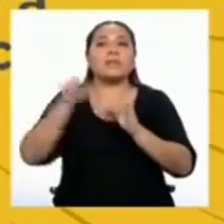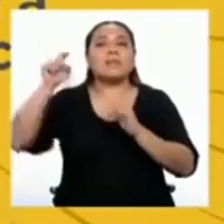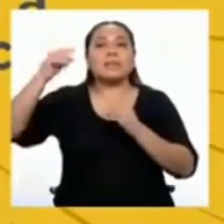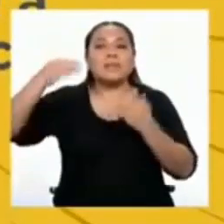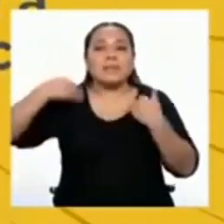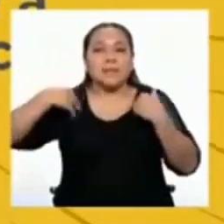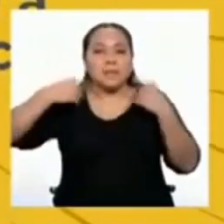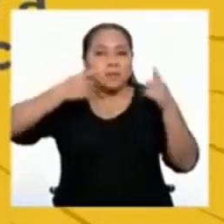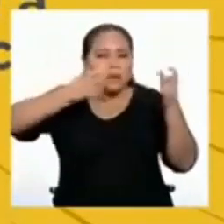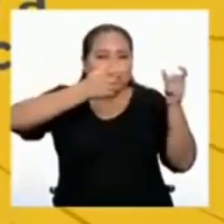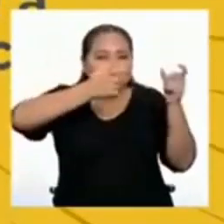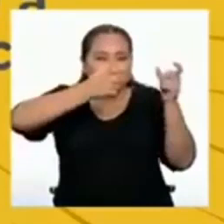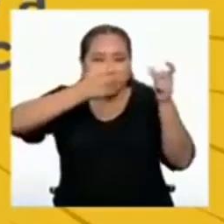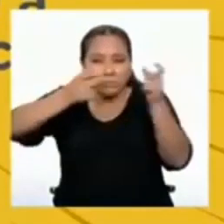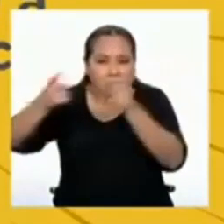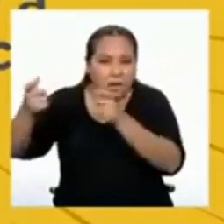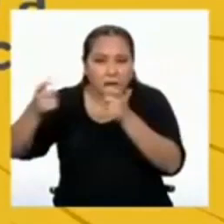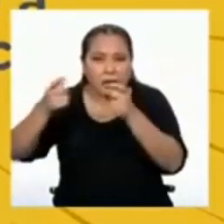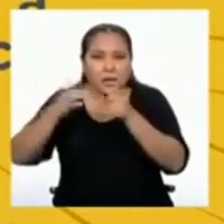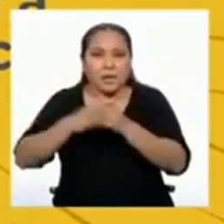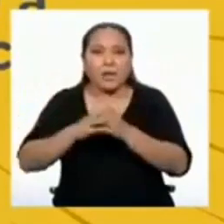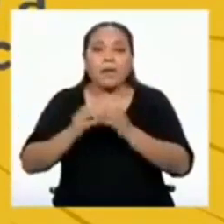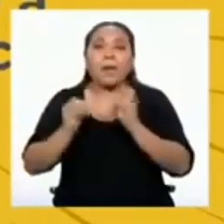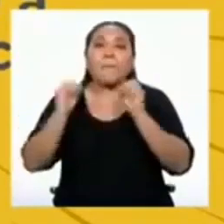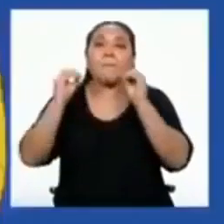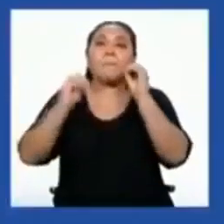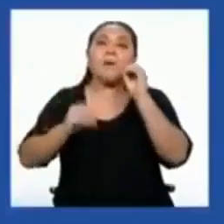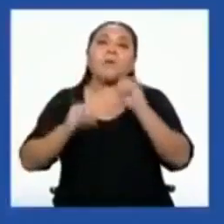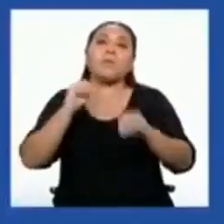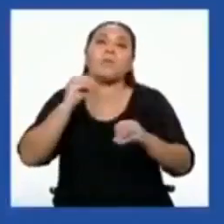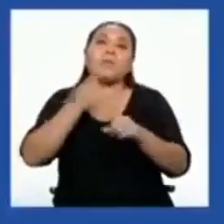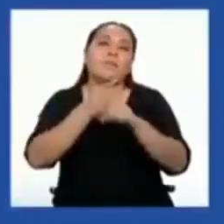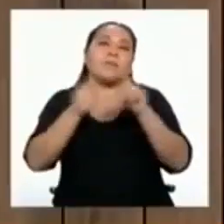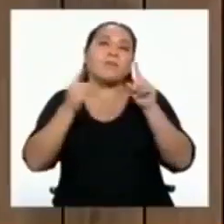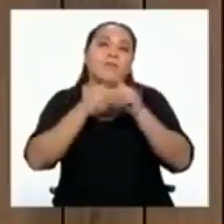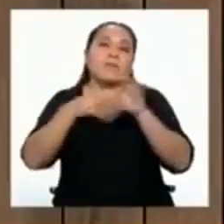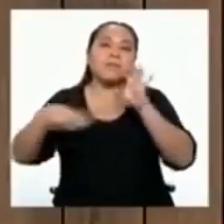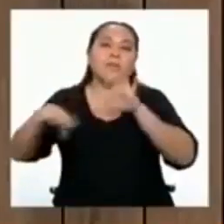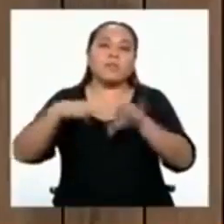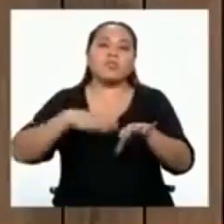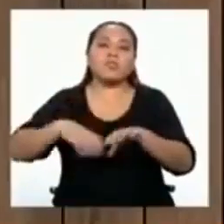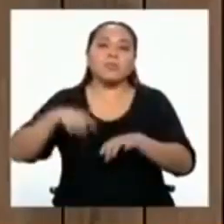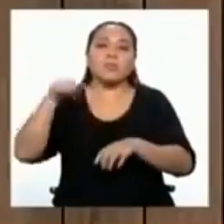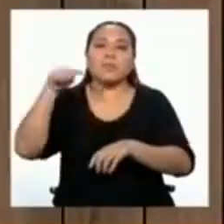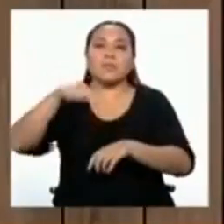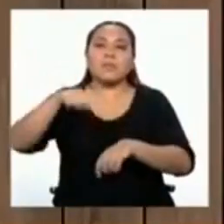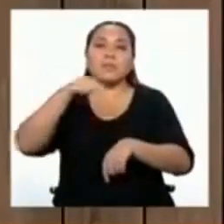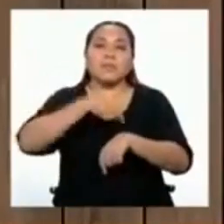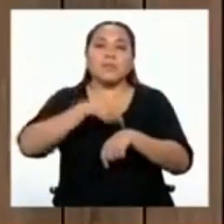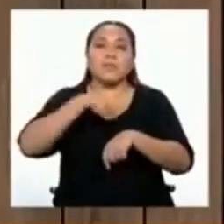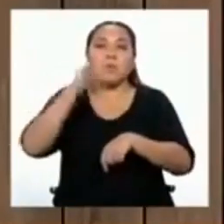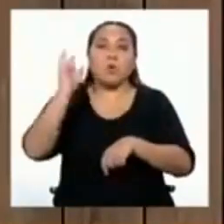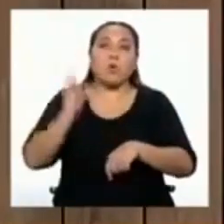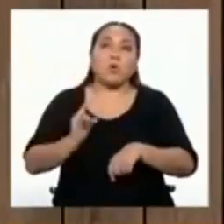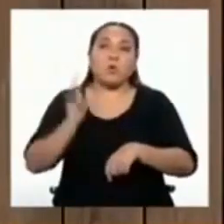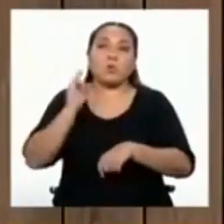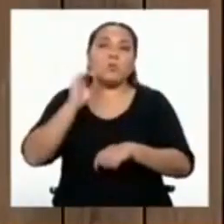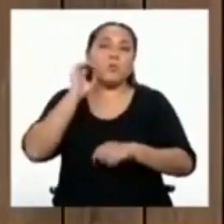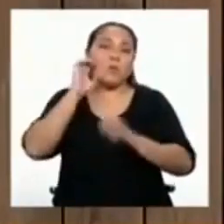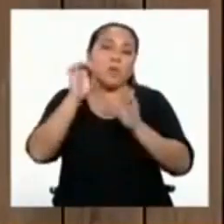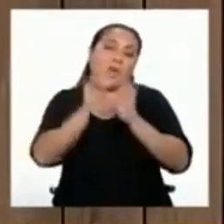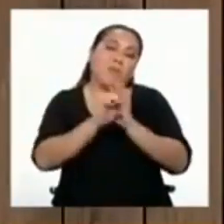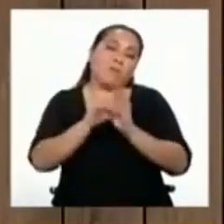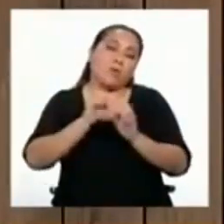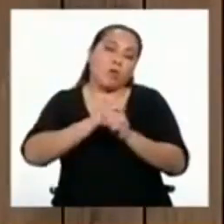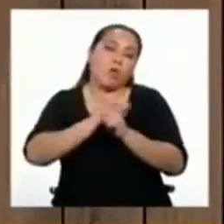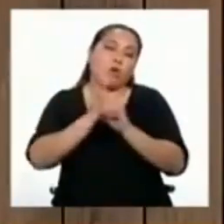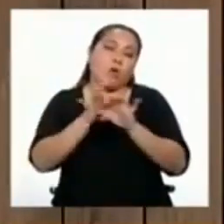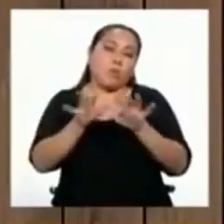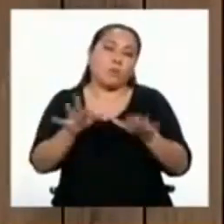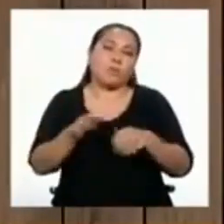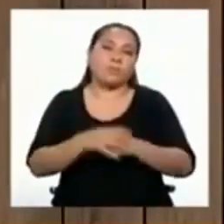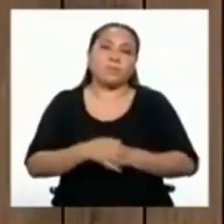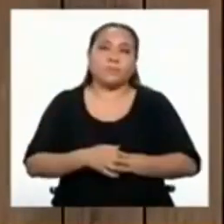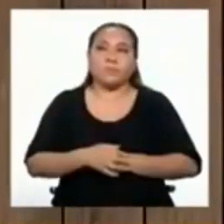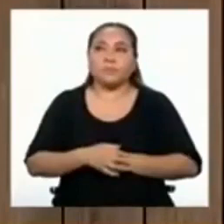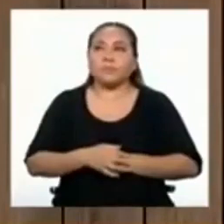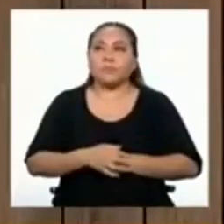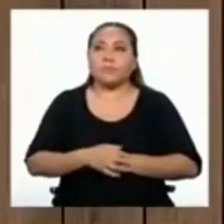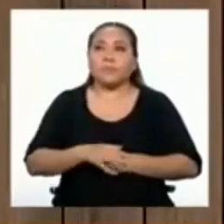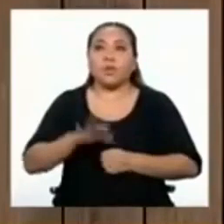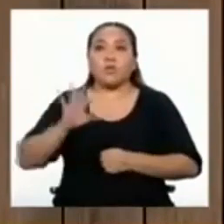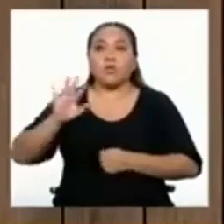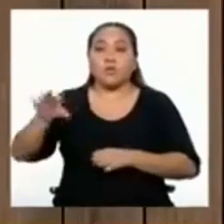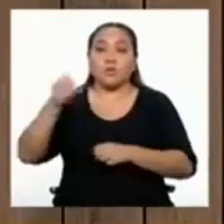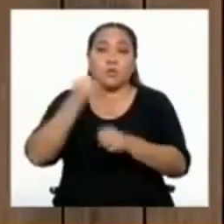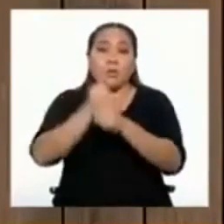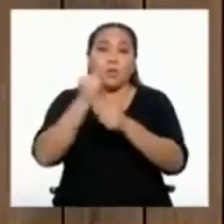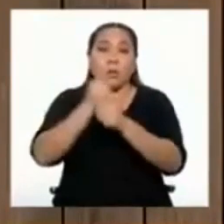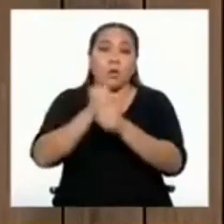supervisar y ejecutar acciones frente a situaciones de emergencia, como por ejemplo el COVID-19. Y entre sus